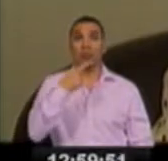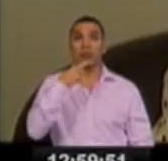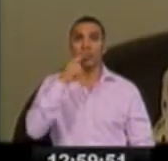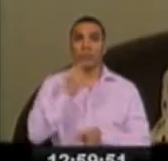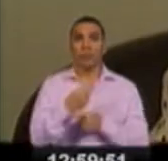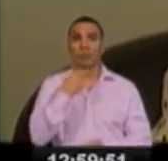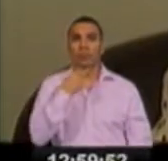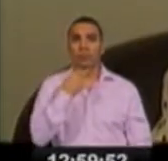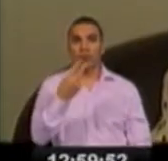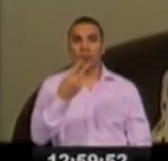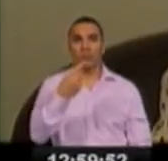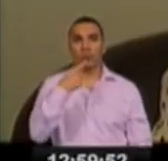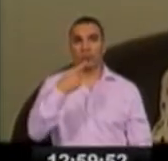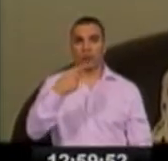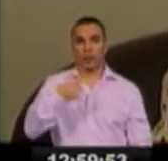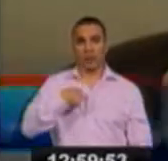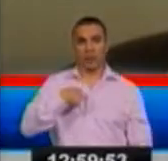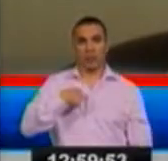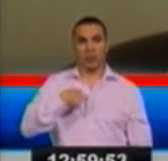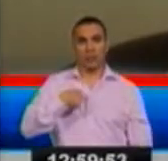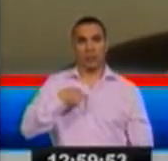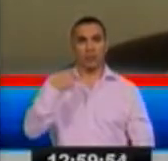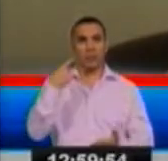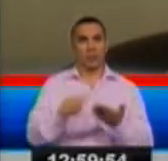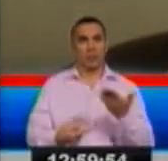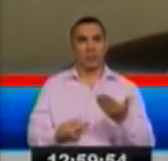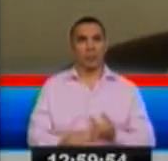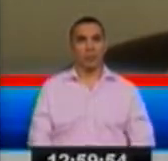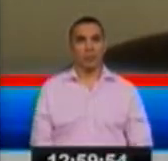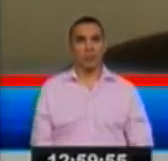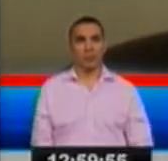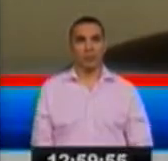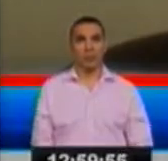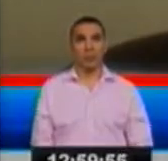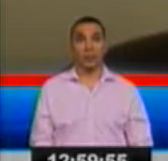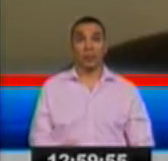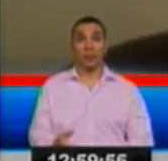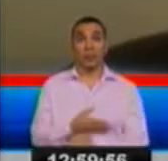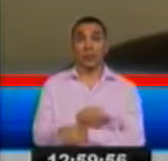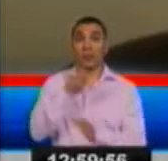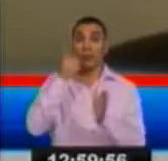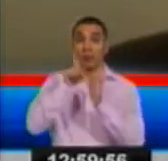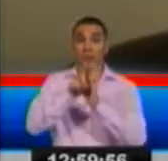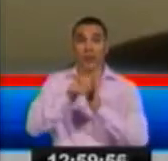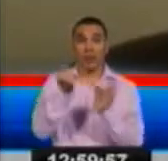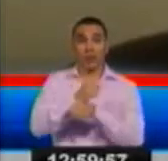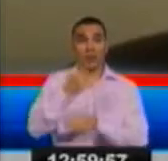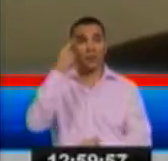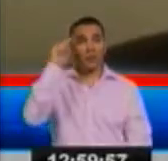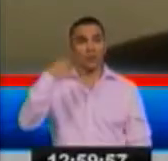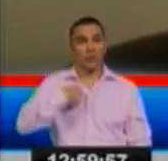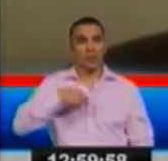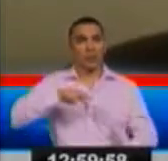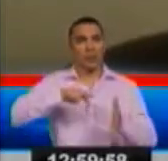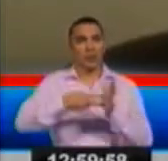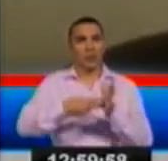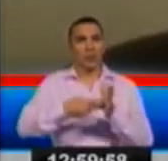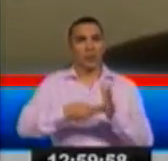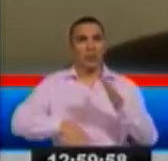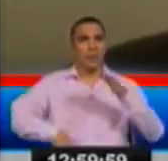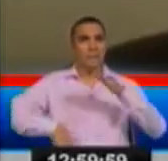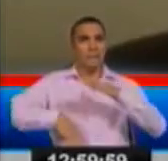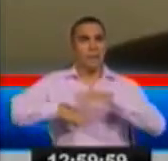y se me advirtió que aquella acusación que me estaban haciendo me iba a significar la pena